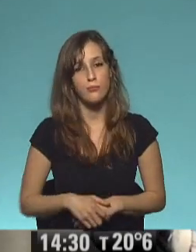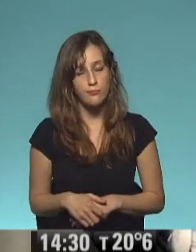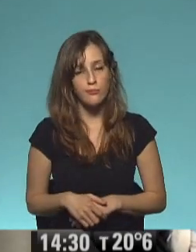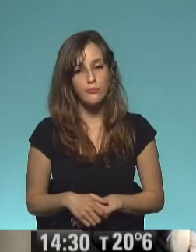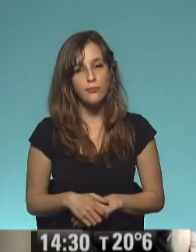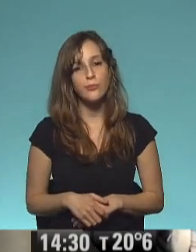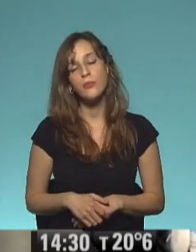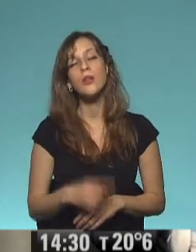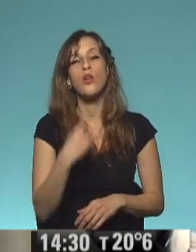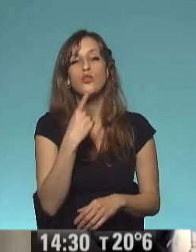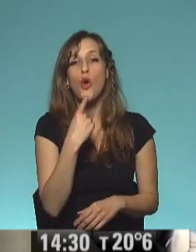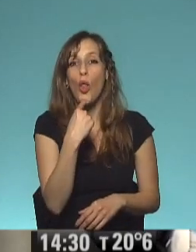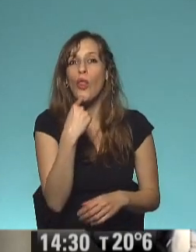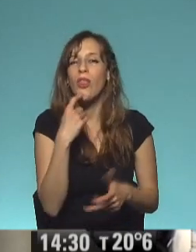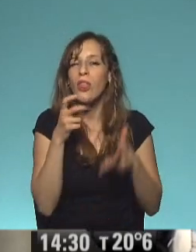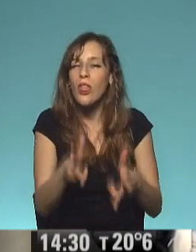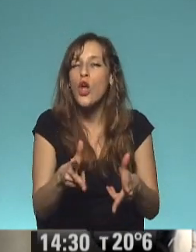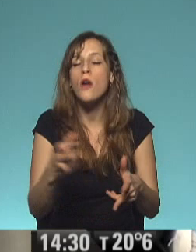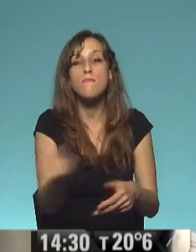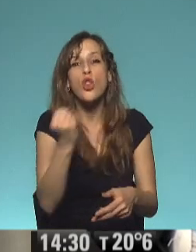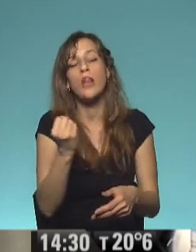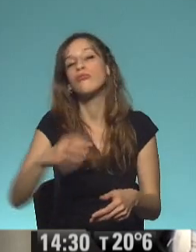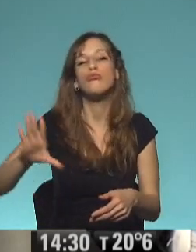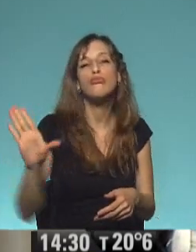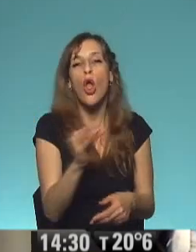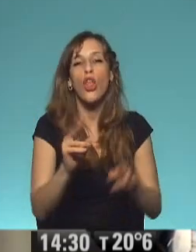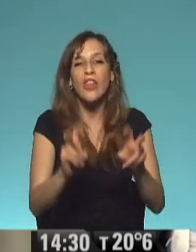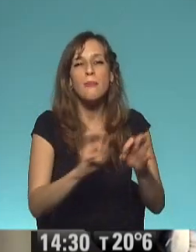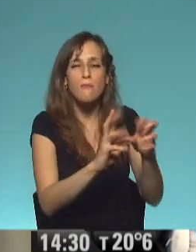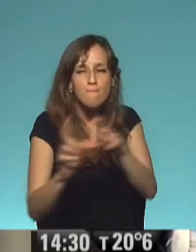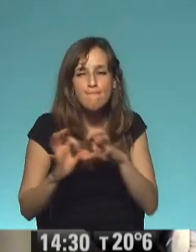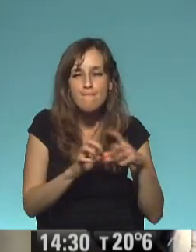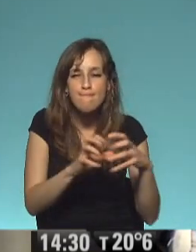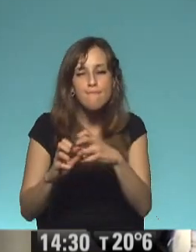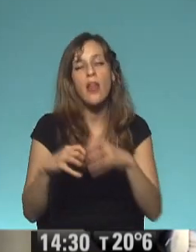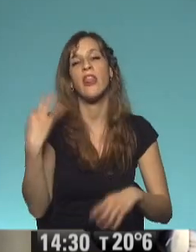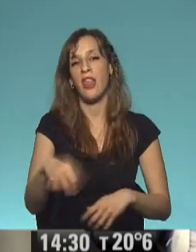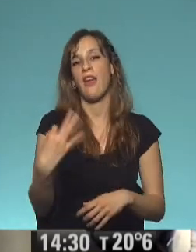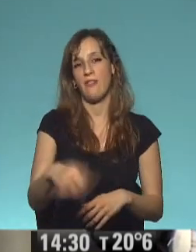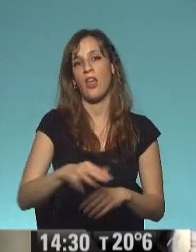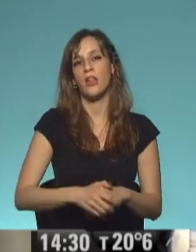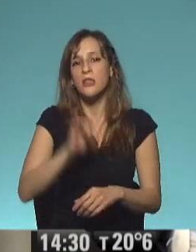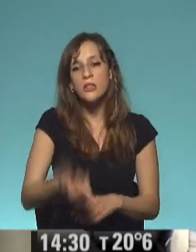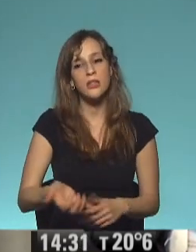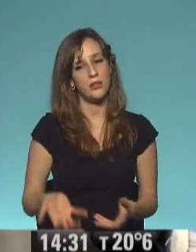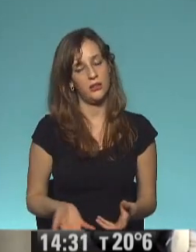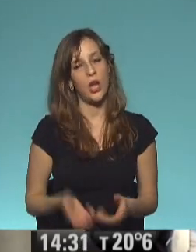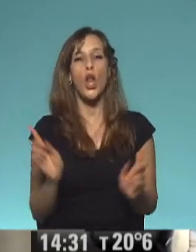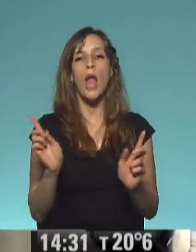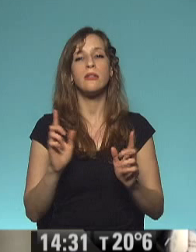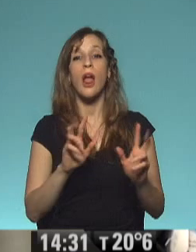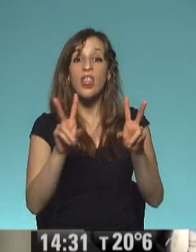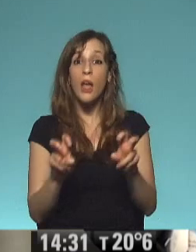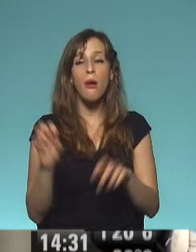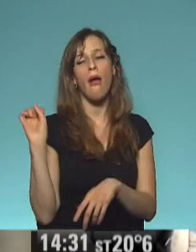digo discutamos todo eso, digo discutamos todo eso. Eso es un tema de discusión, como muchos otros, ¿eh? Como muchos otros. Cuando